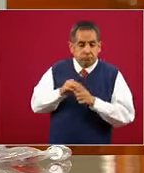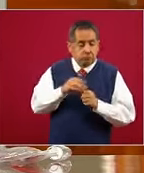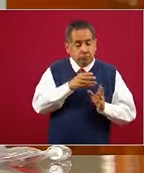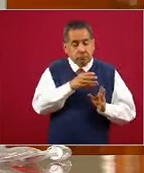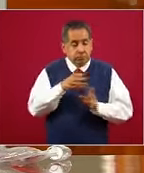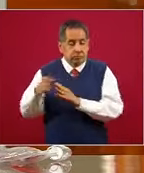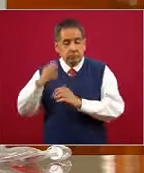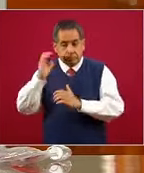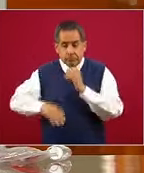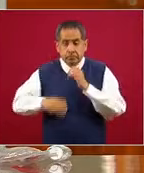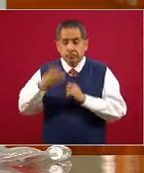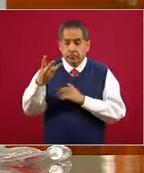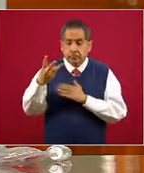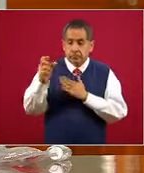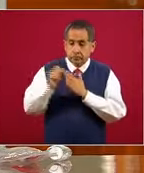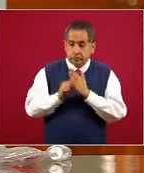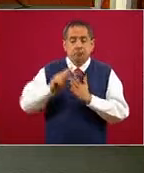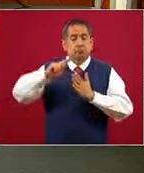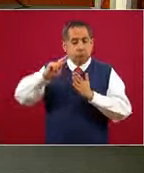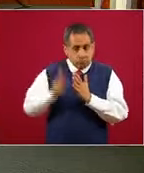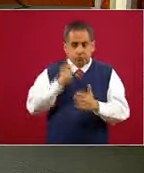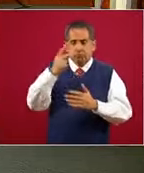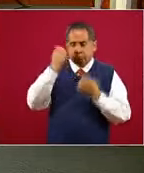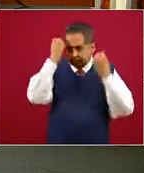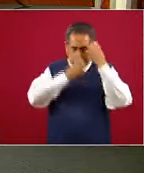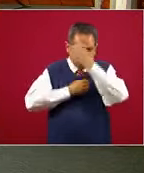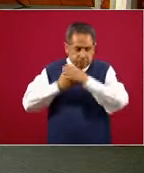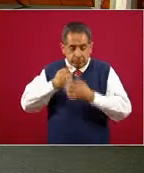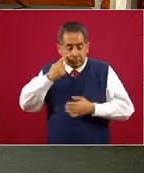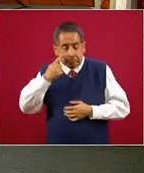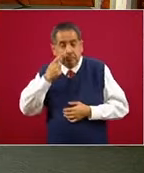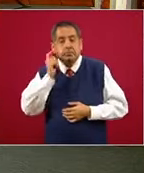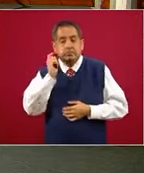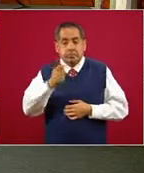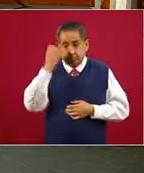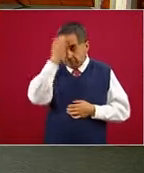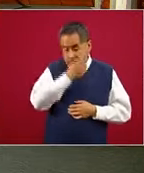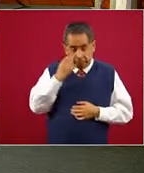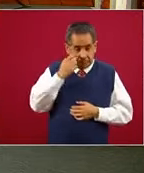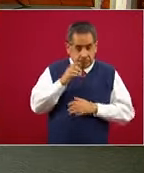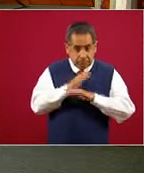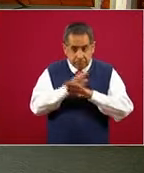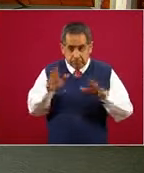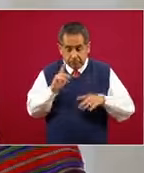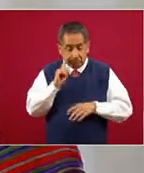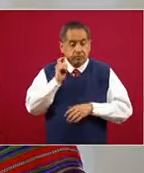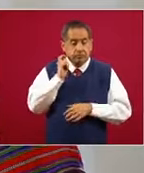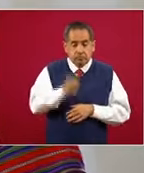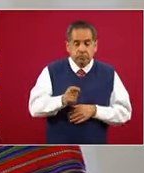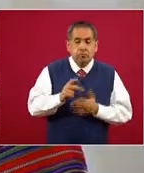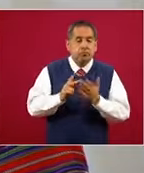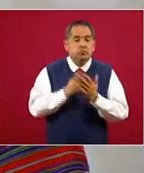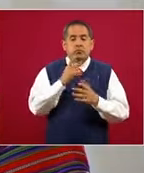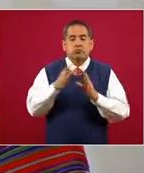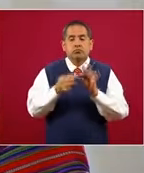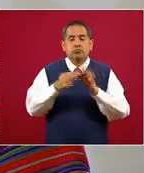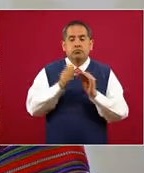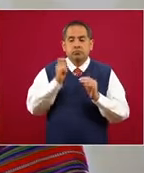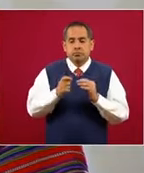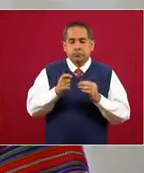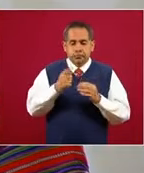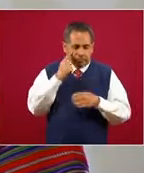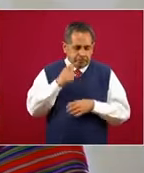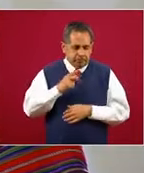3 meses hay que hacerle una prueba. Si esa prueba, nuevamente lo que se hace es tener